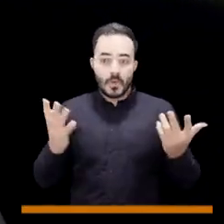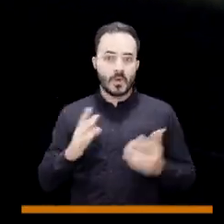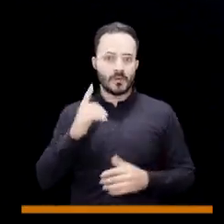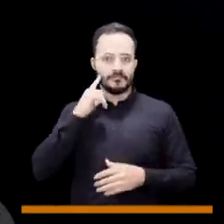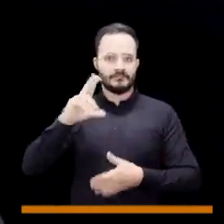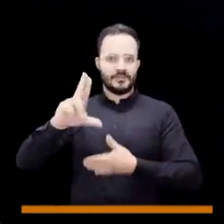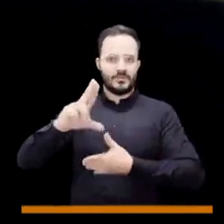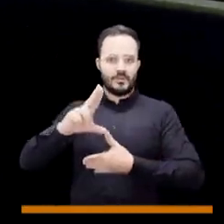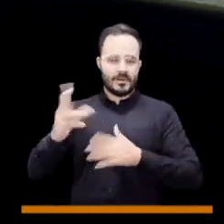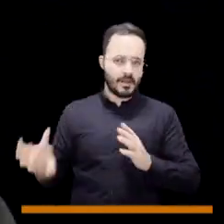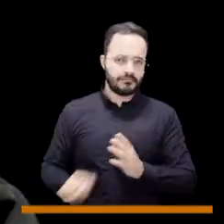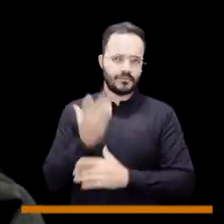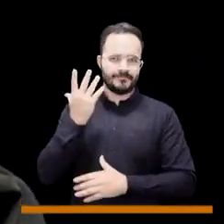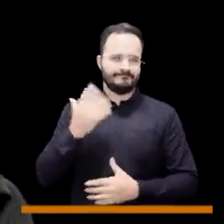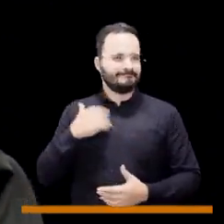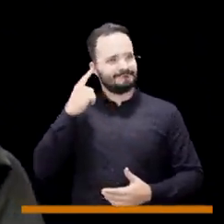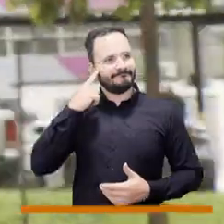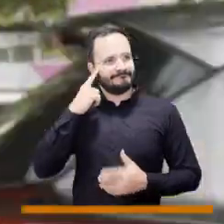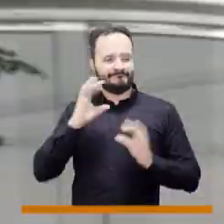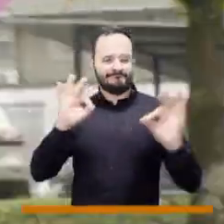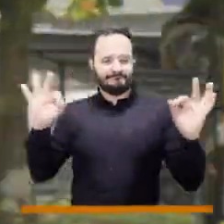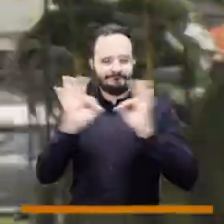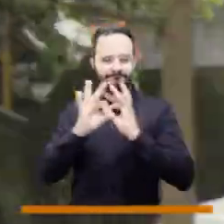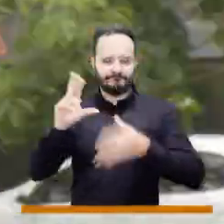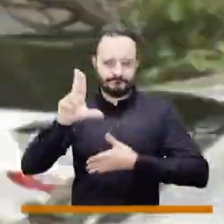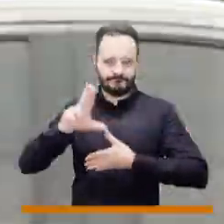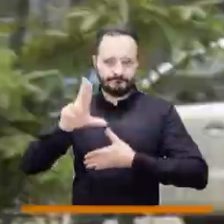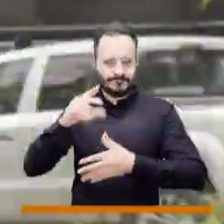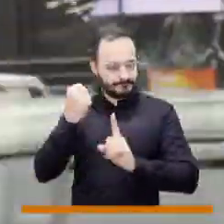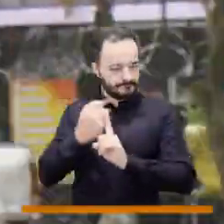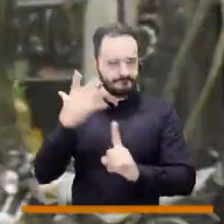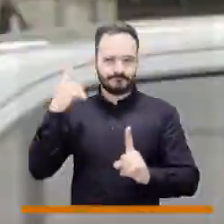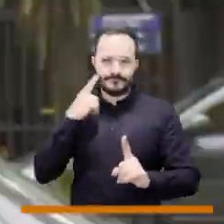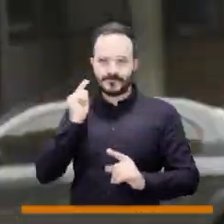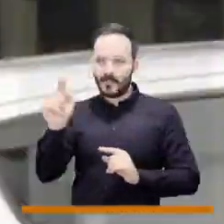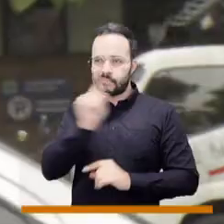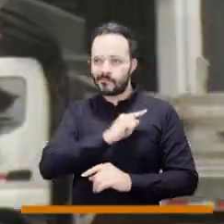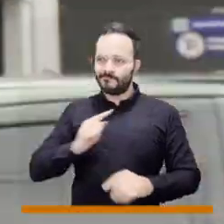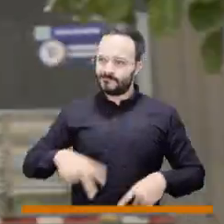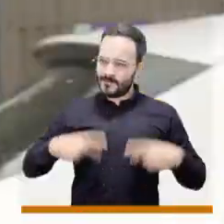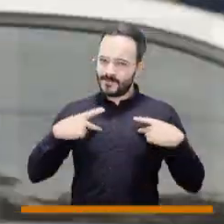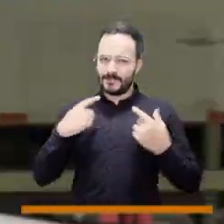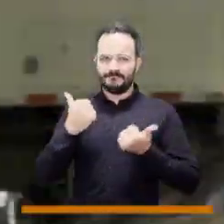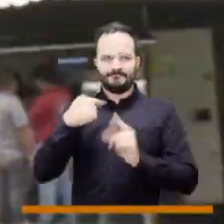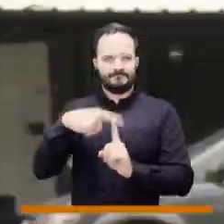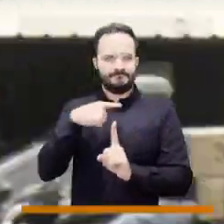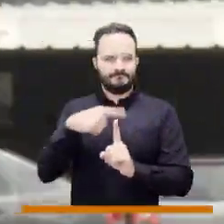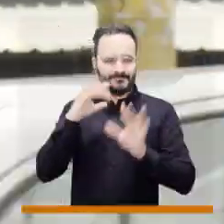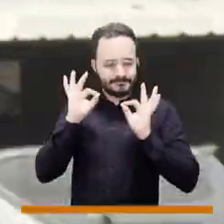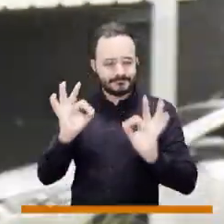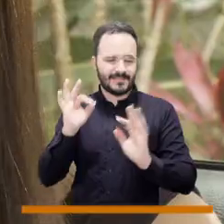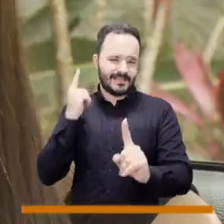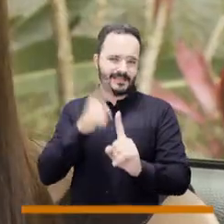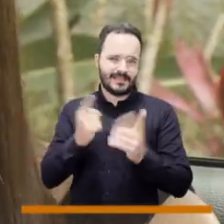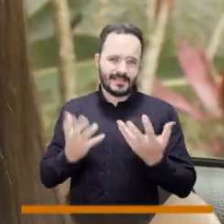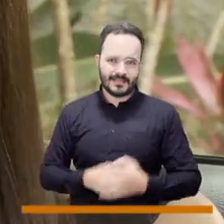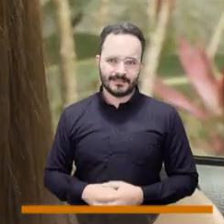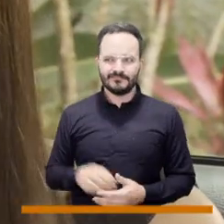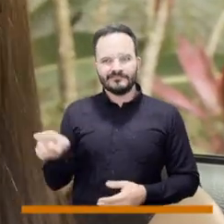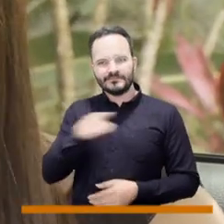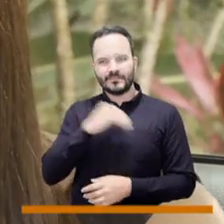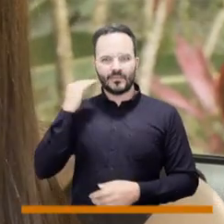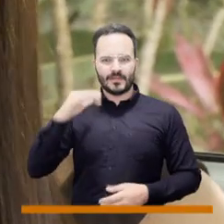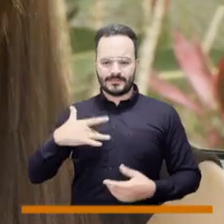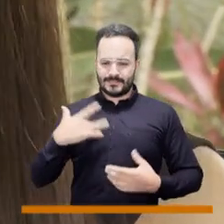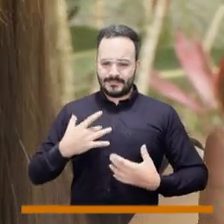plazo, expandirnos a las demás ciudades y ya pronto también a nivel de Latinoamérica, porque es nuestro foco. La verdad, queremos impactar muchas